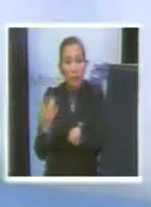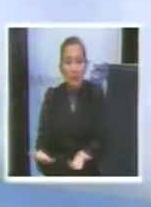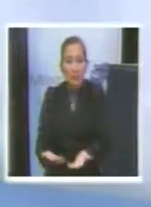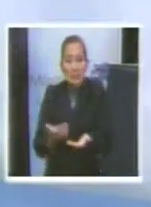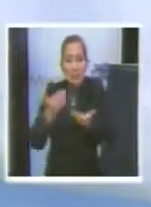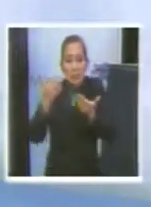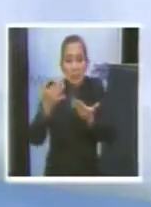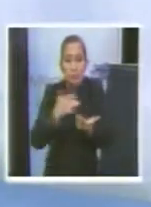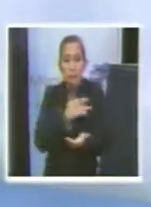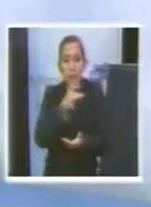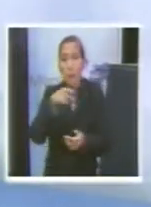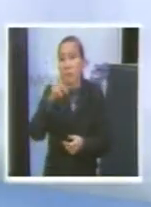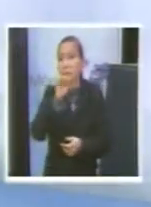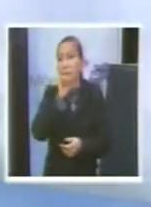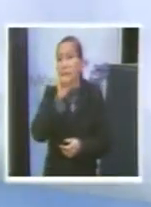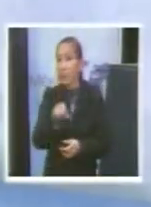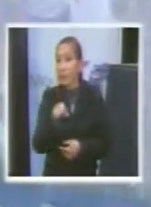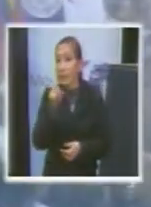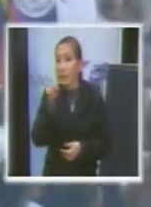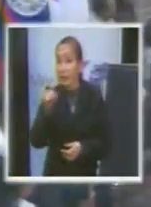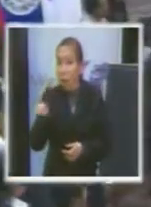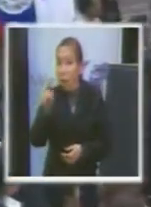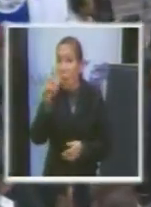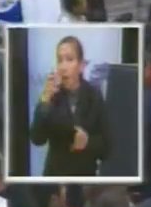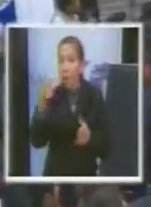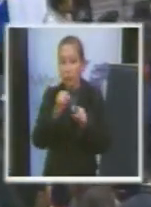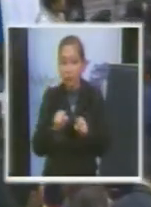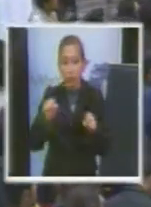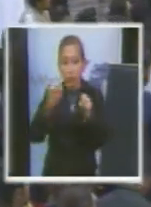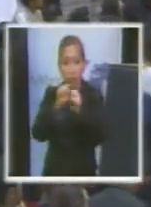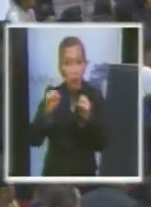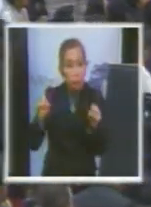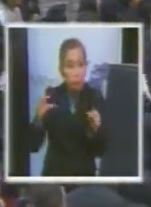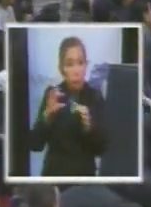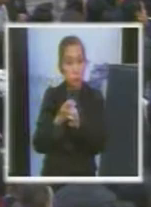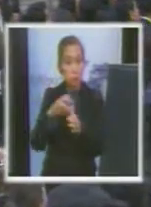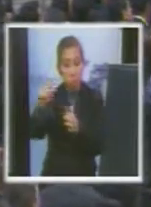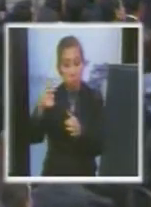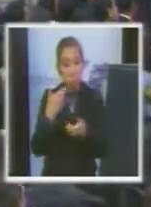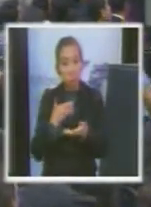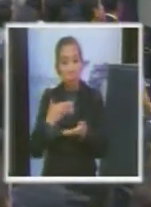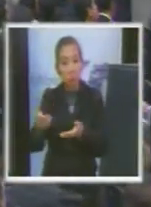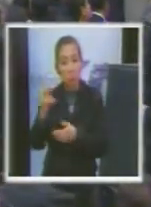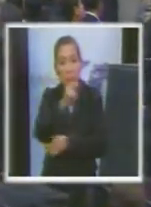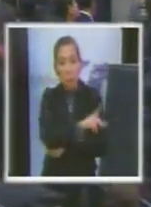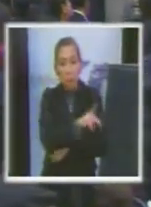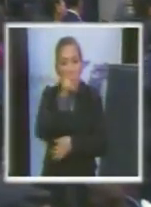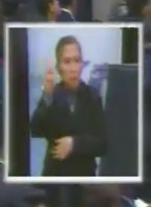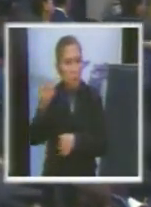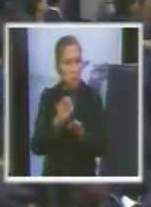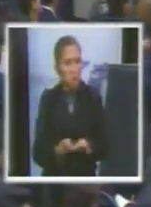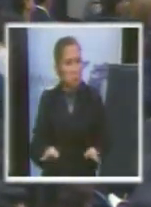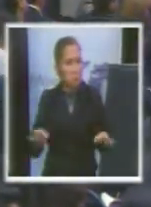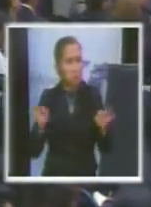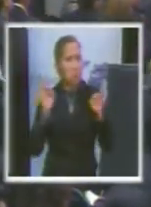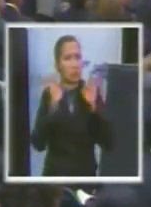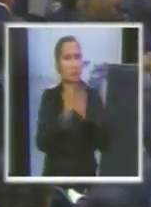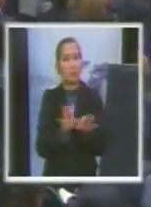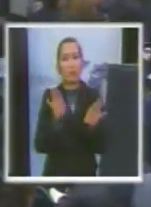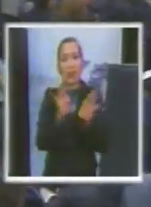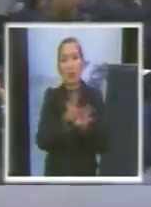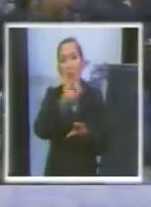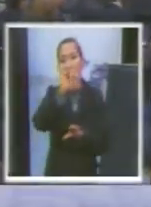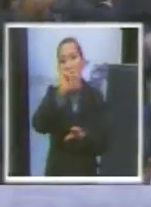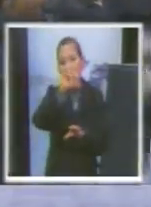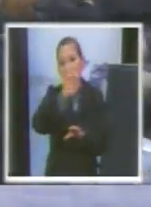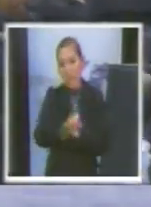inspiración, pero también un socio con el cual compartimos realizaciones muy importantes, como Jaime